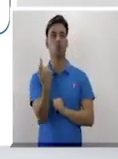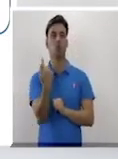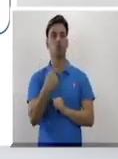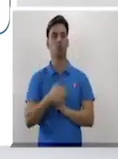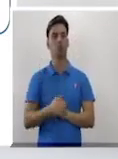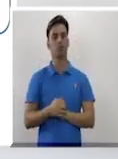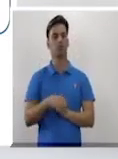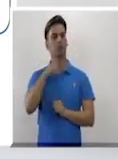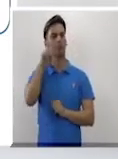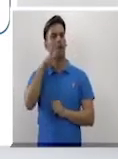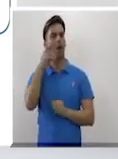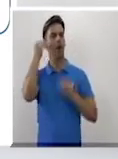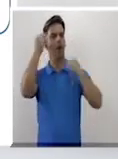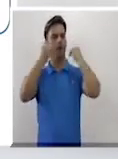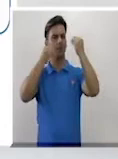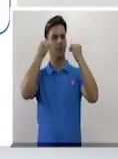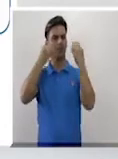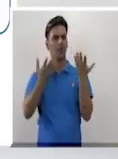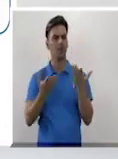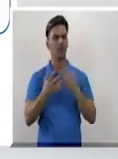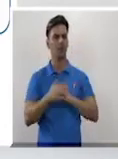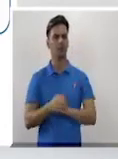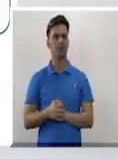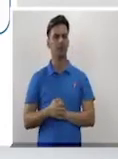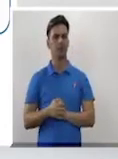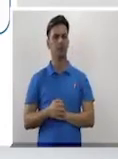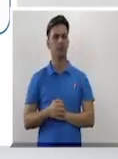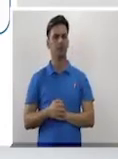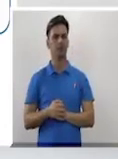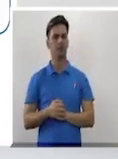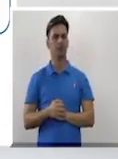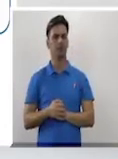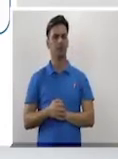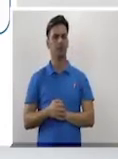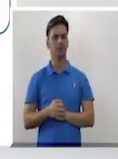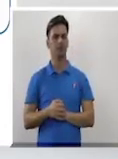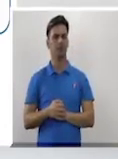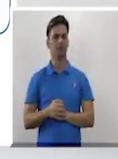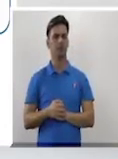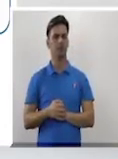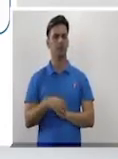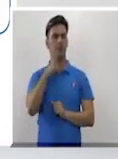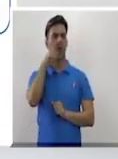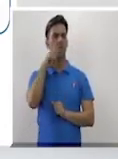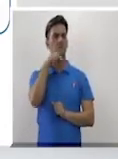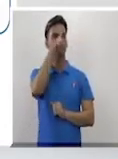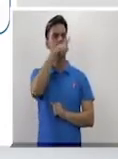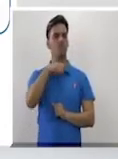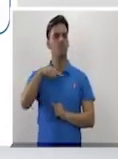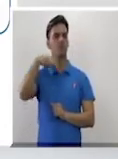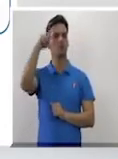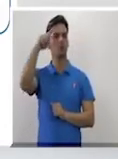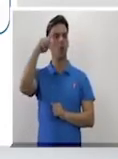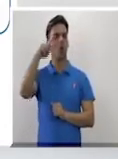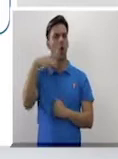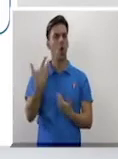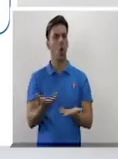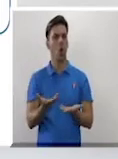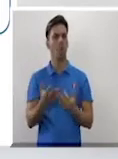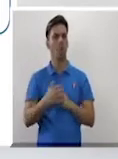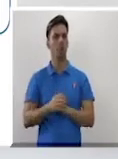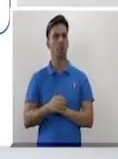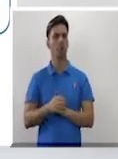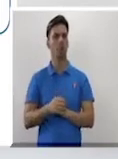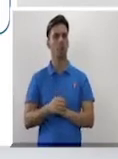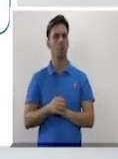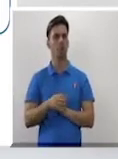Analicemos la imagen. La representación gráfica, la función está representada de menos 1 hacia